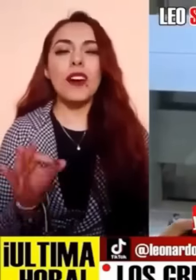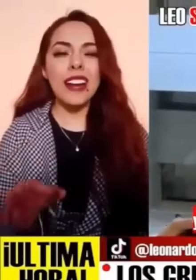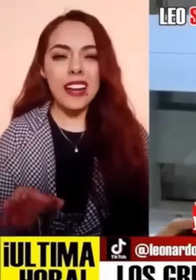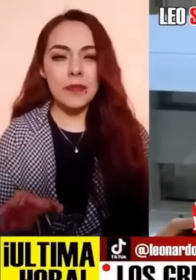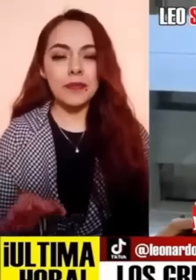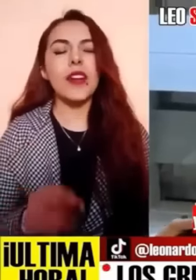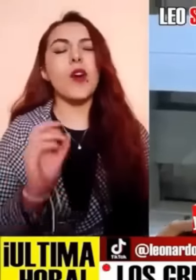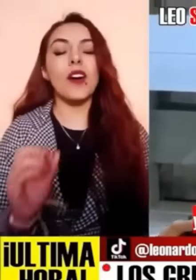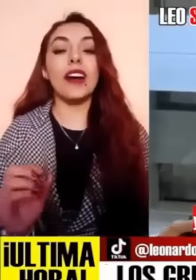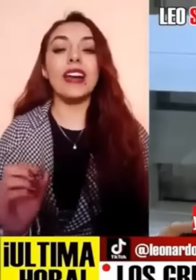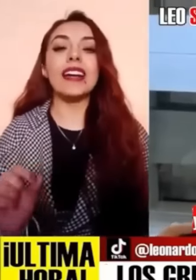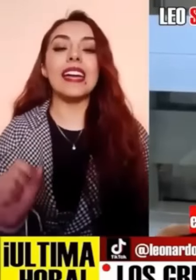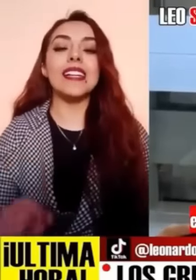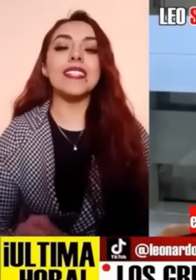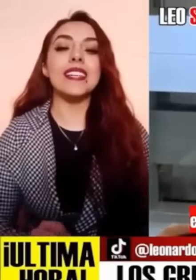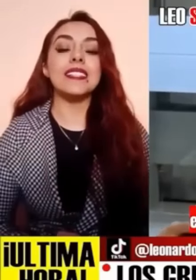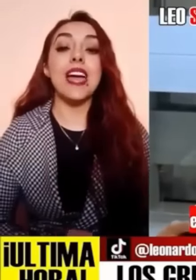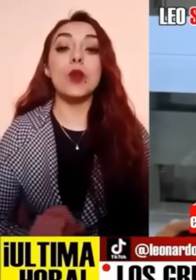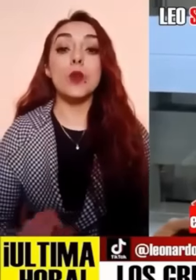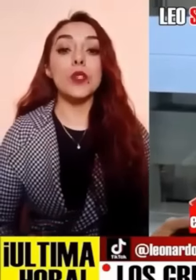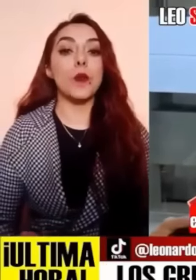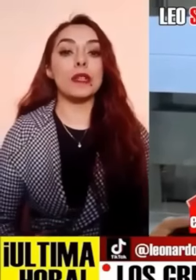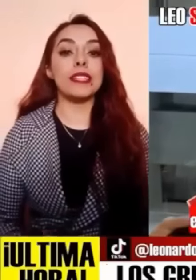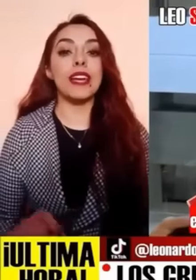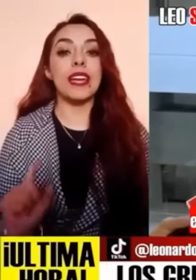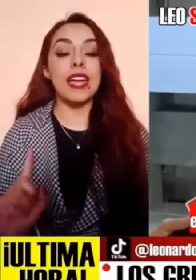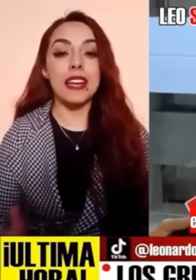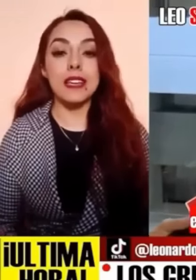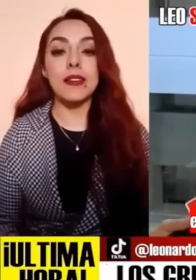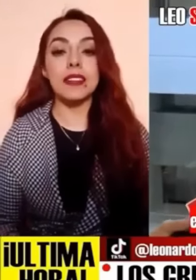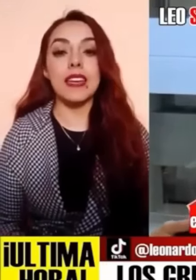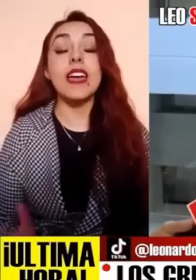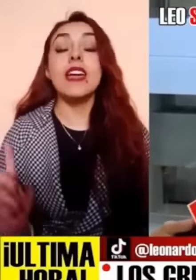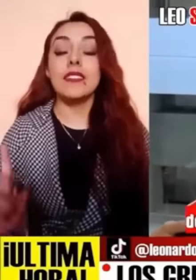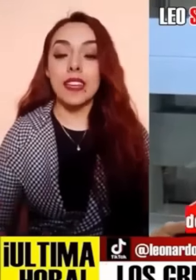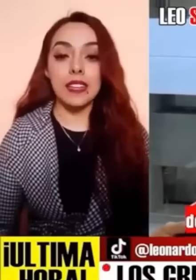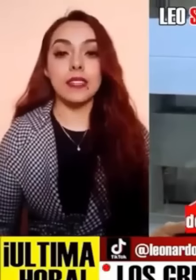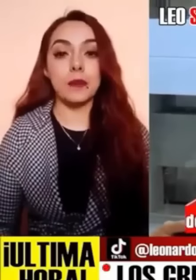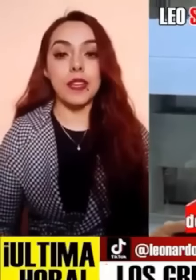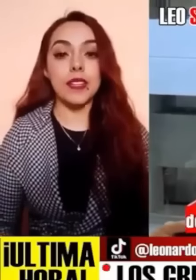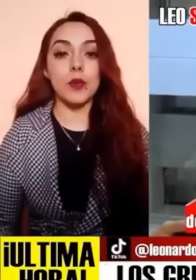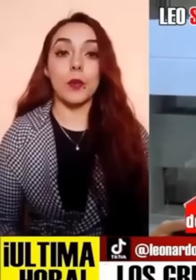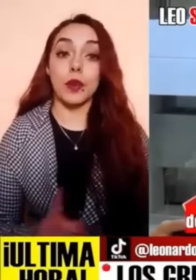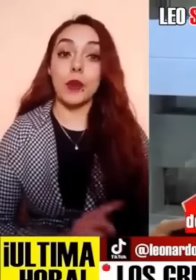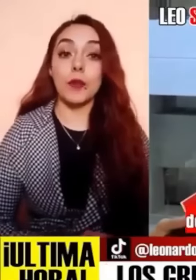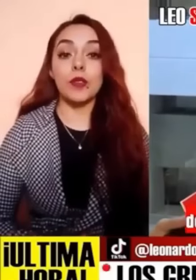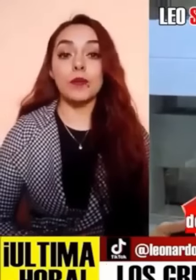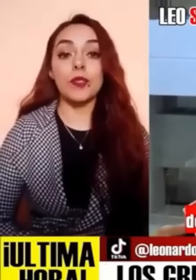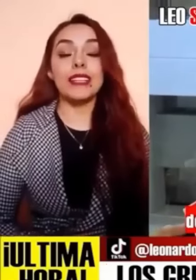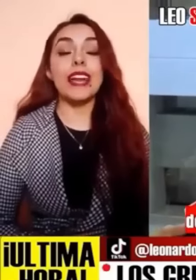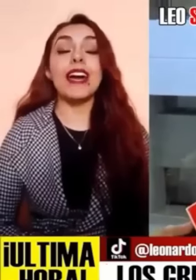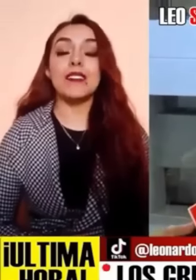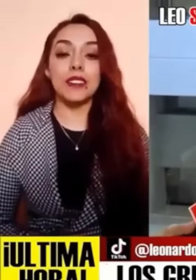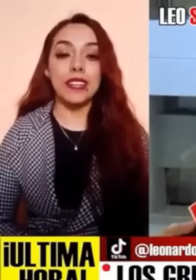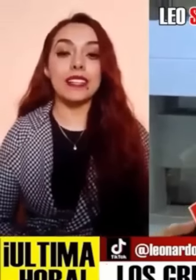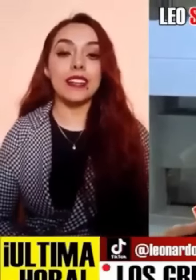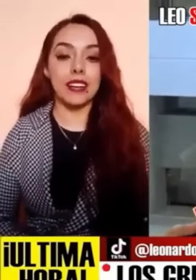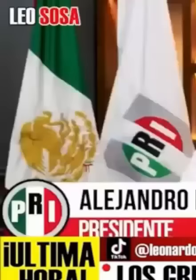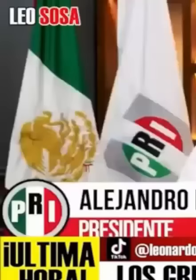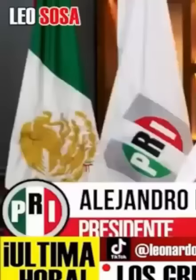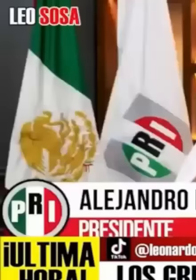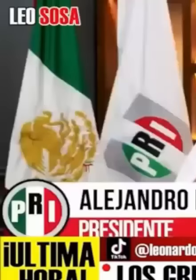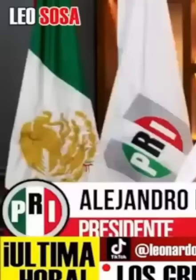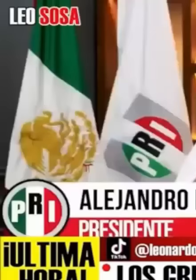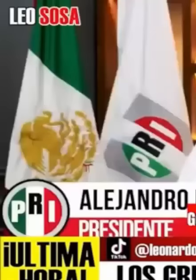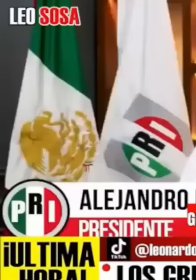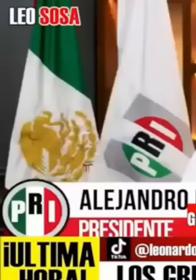pero ojalá que este sea el último mensaje en libertad de este payaso, porque el próximo será entre las rejas.